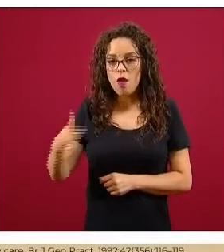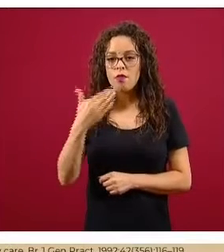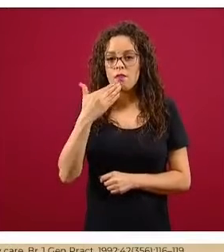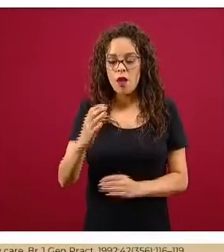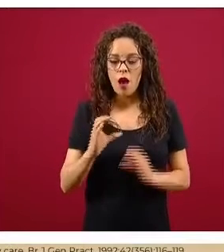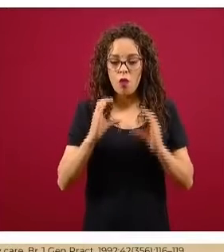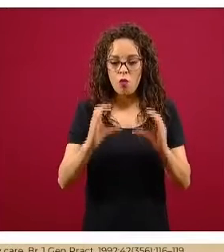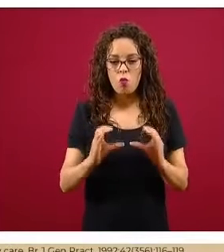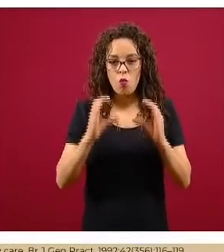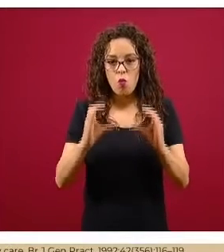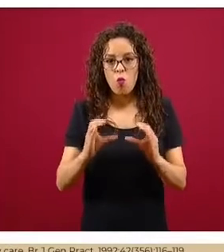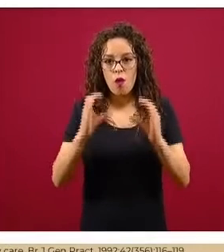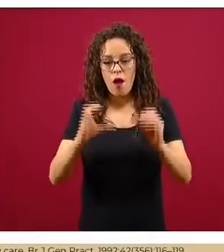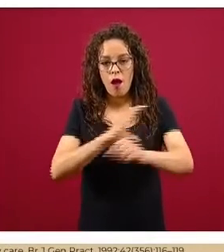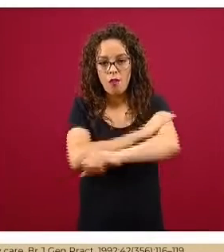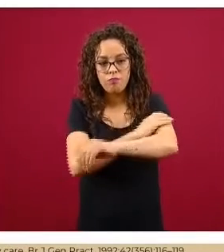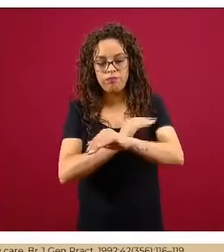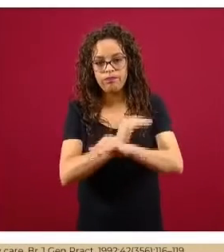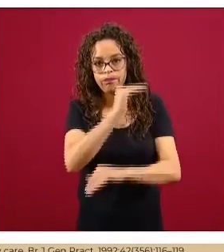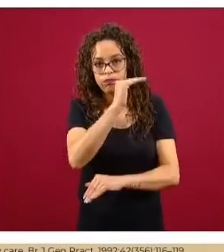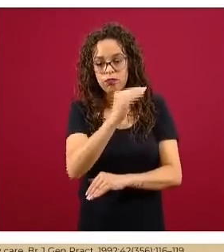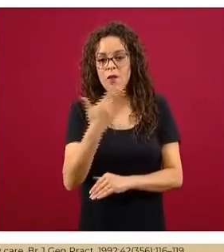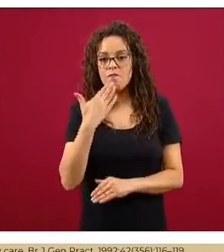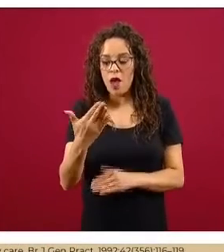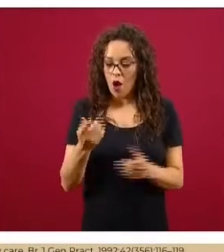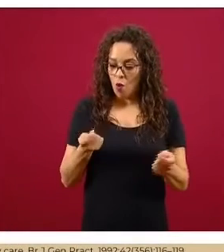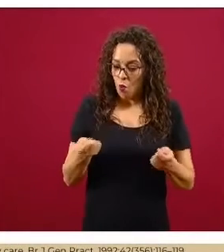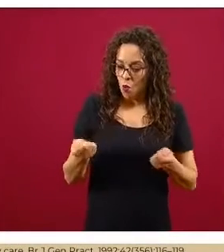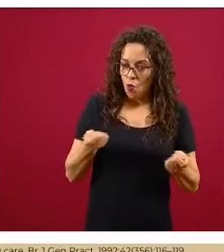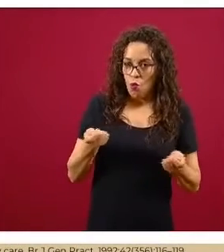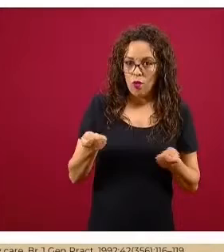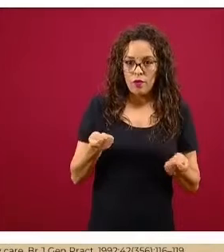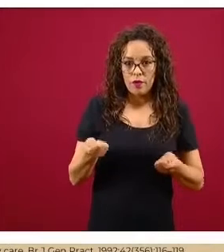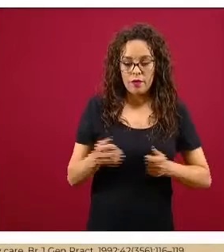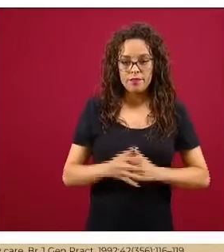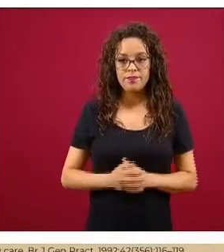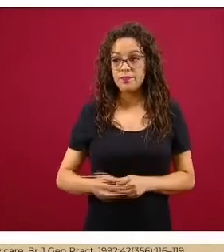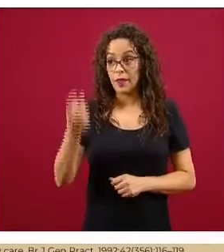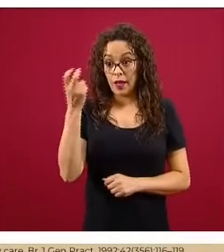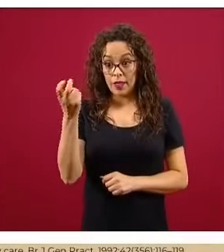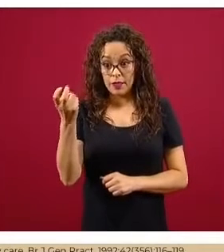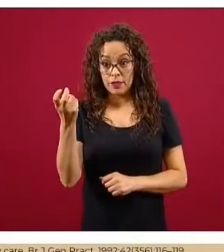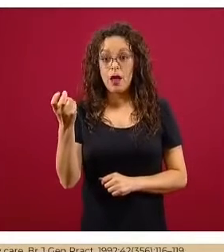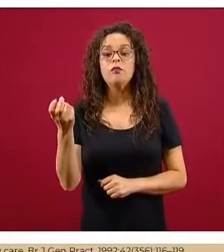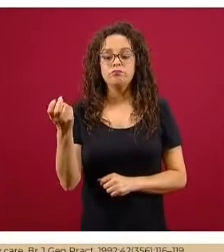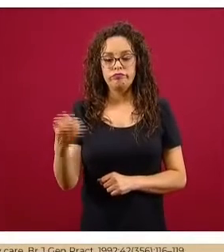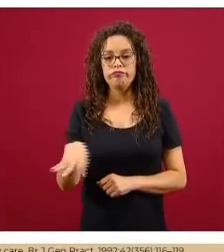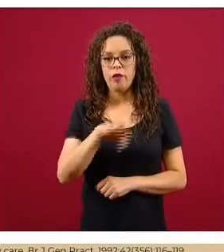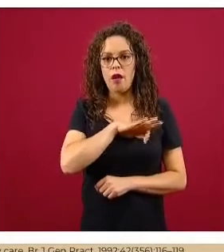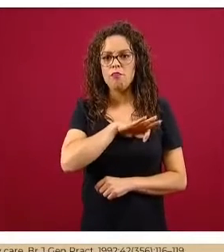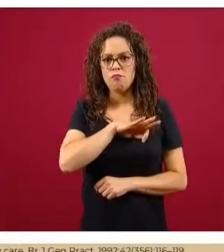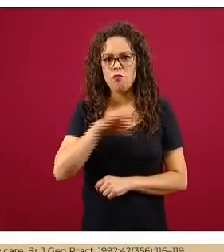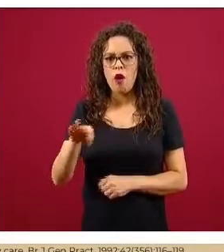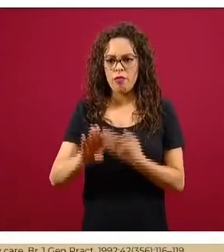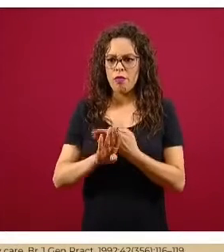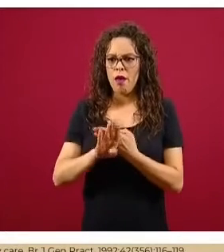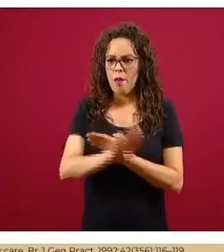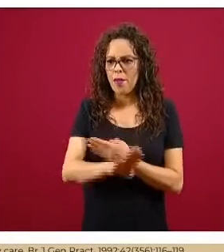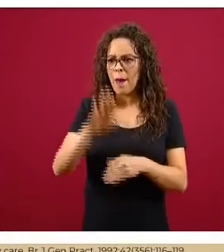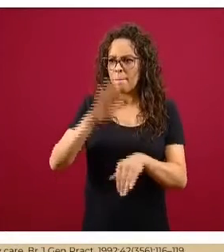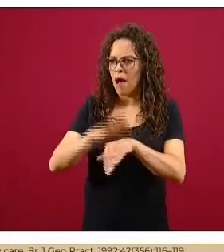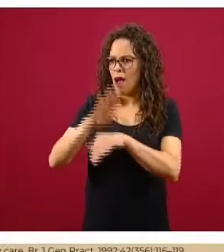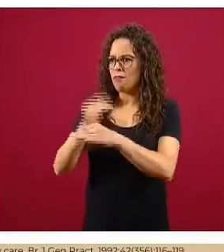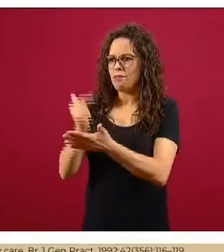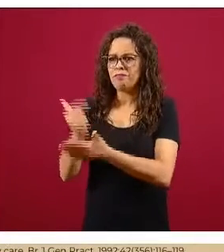de presión arterial, están bien controlados. Y de estos, logran no tener complicaciones, solamente